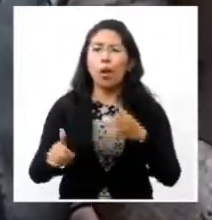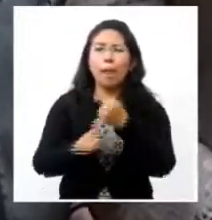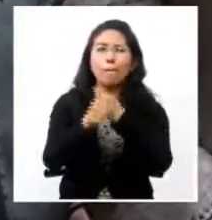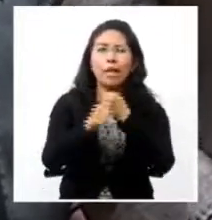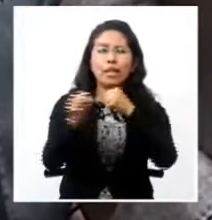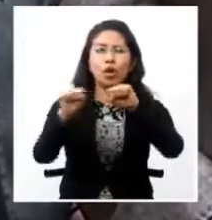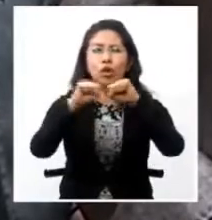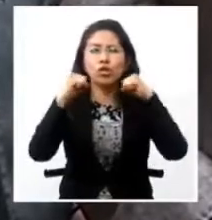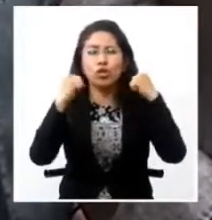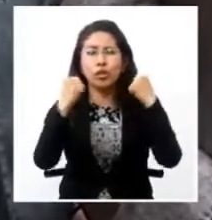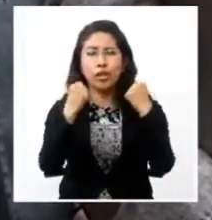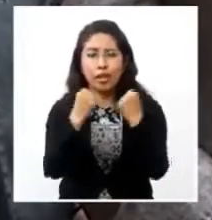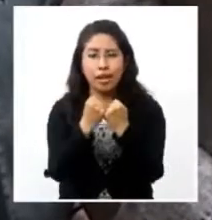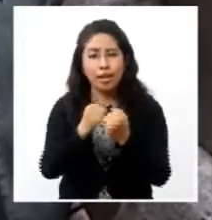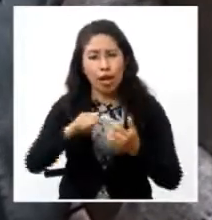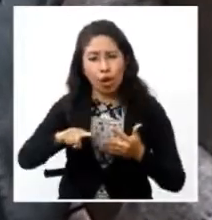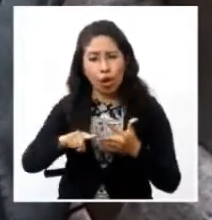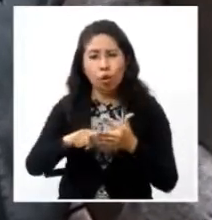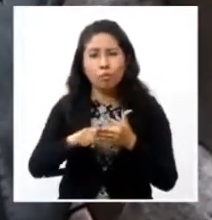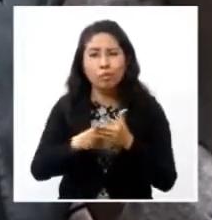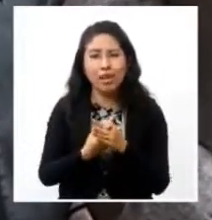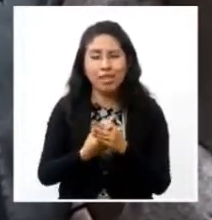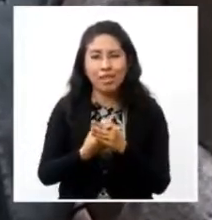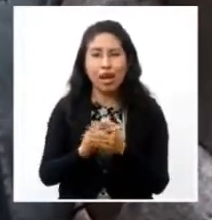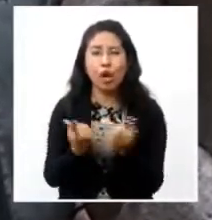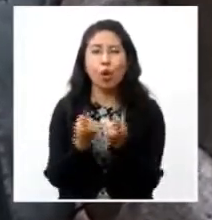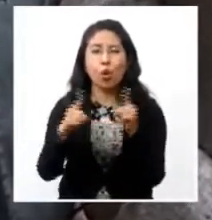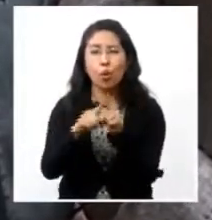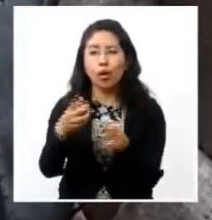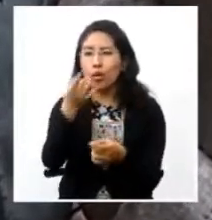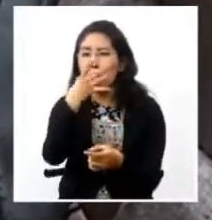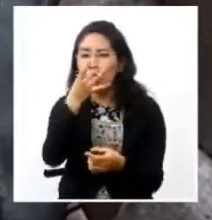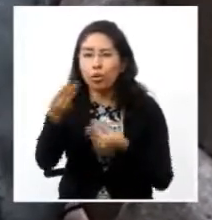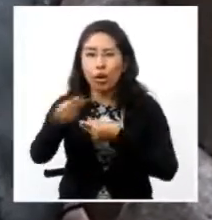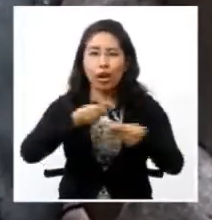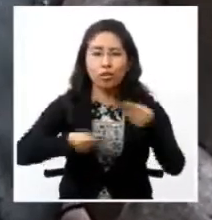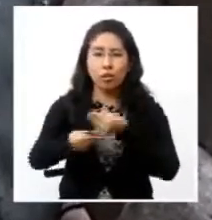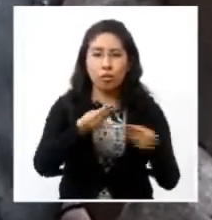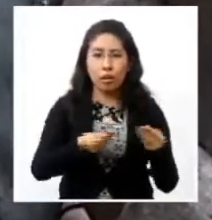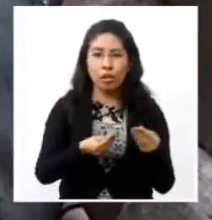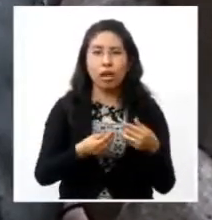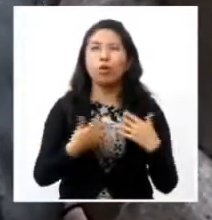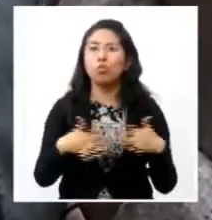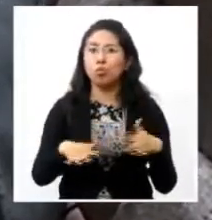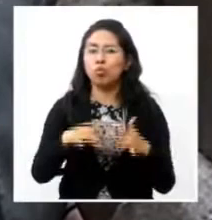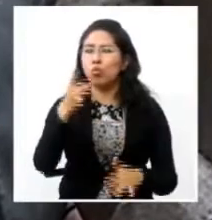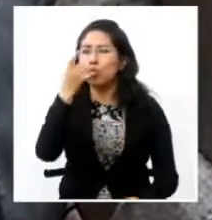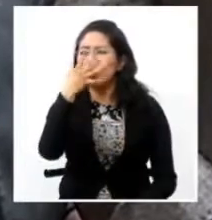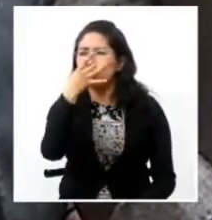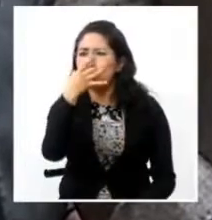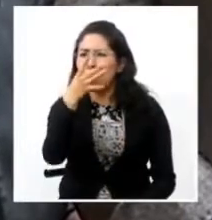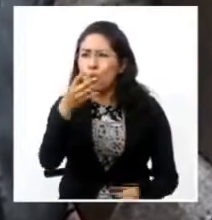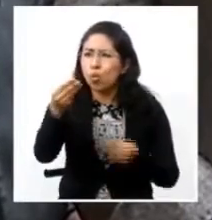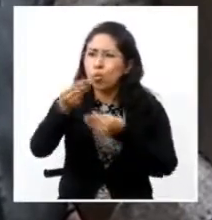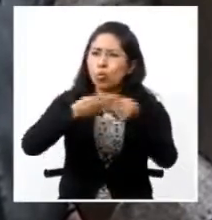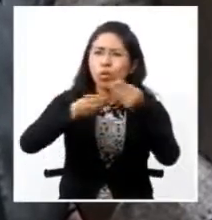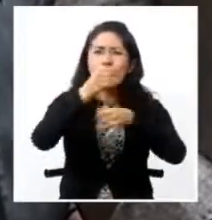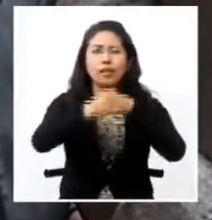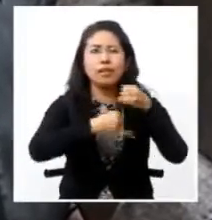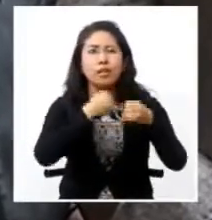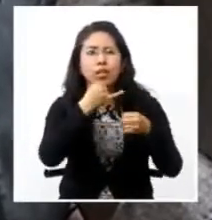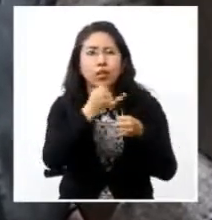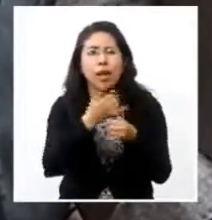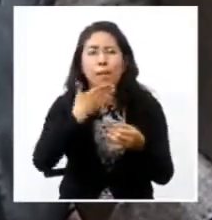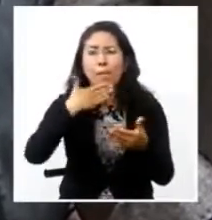Bolivia nace en el mundo de las drogas, porque las drogas traen mafias internacionales que siembran